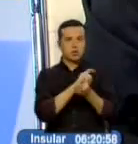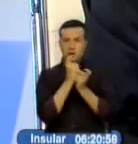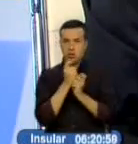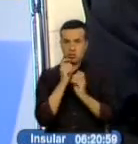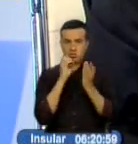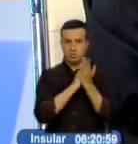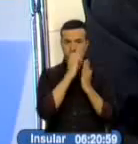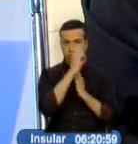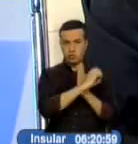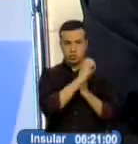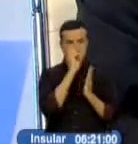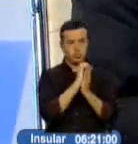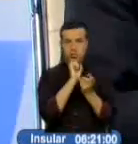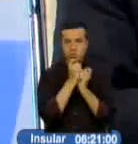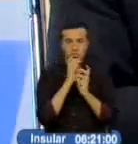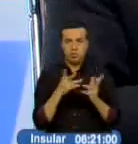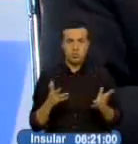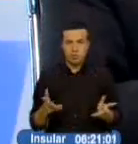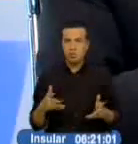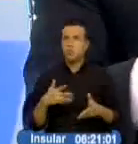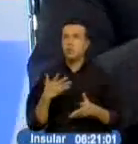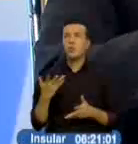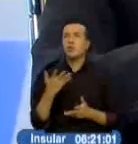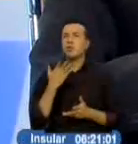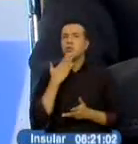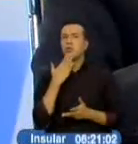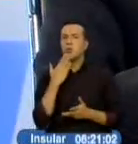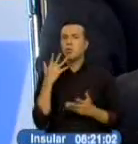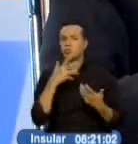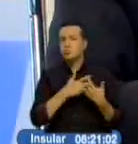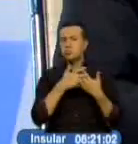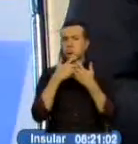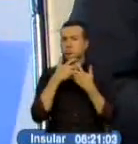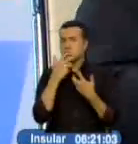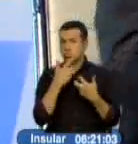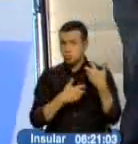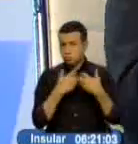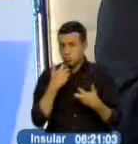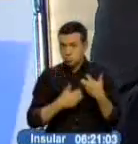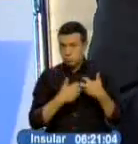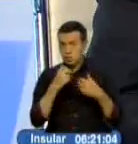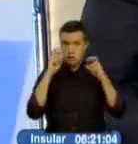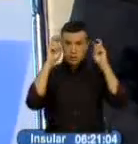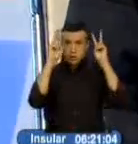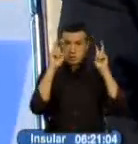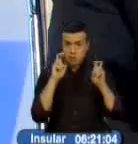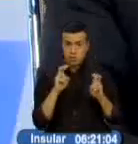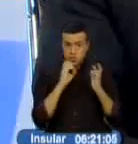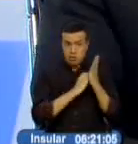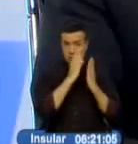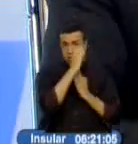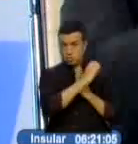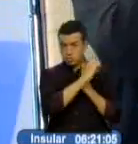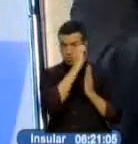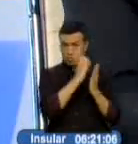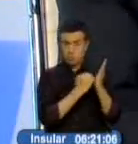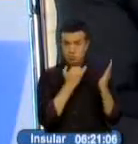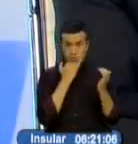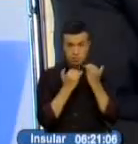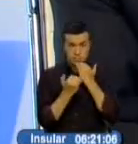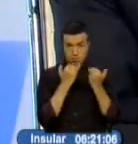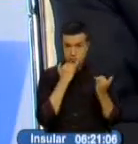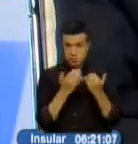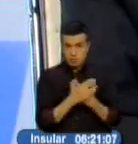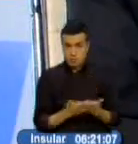malla curricular. Entonces, ¿dónde está el desfase en ese enlace? ¿Es en los contenidos de la malla curricular, en el perfil de la